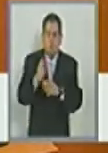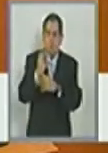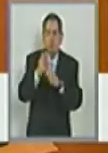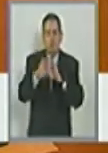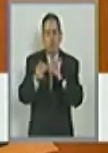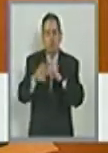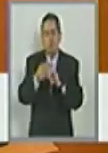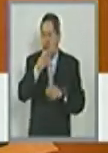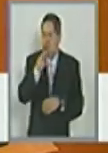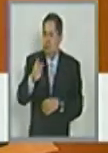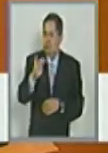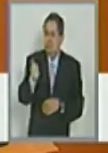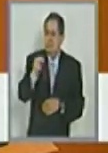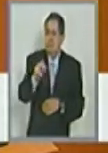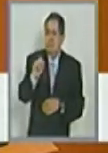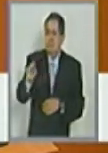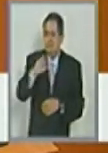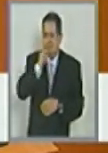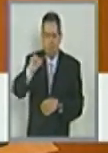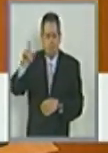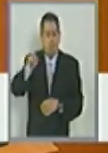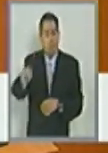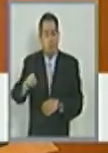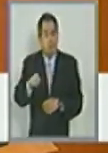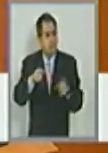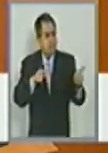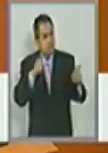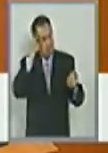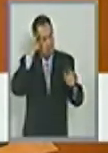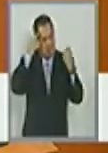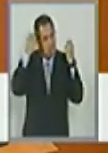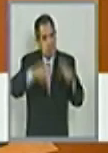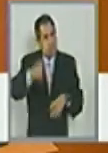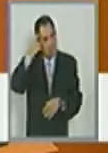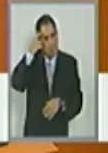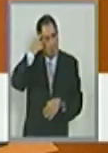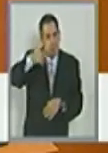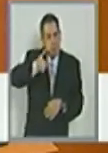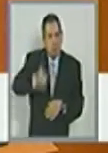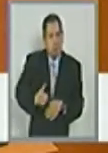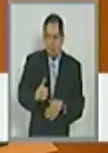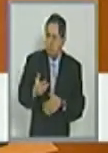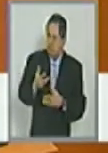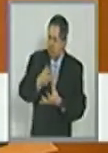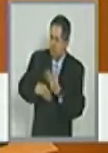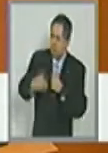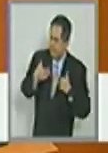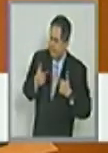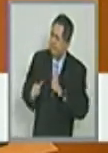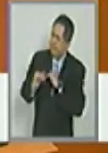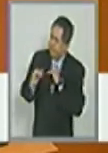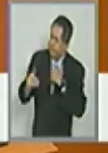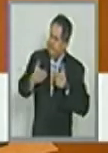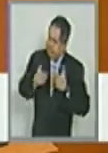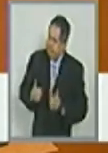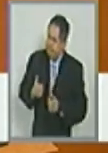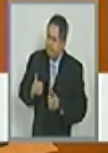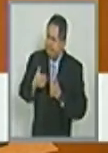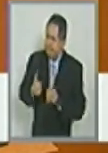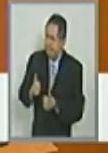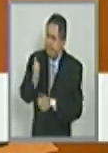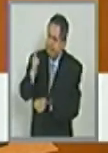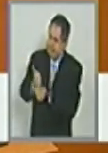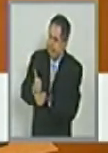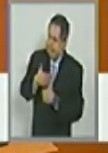además a Hannah Arendt, cuando unos pierden la capacidad de empatizar con el dolor y sufrimiento de los